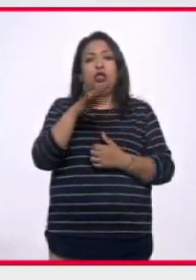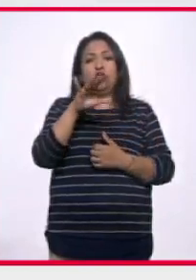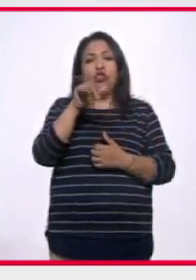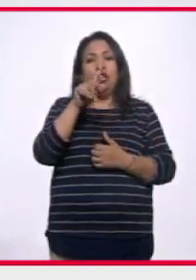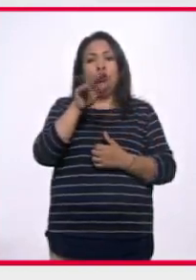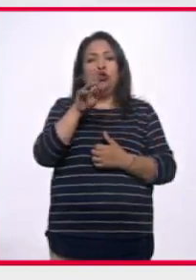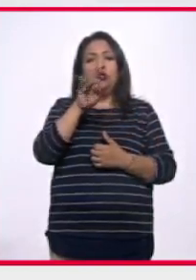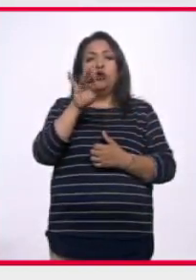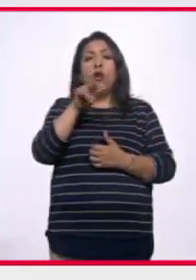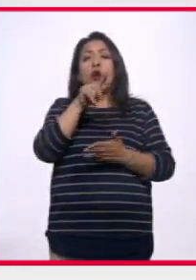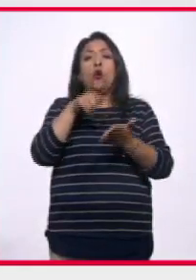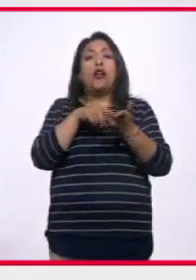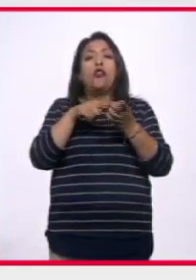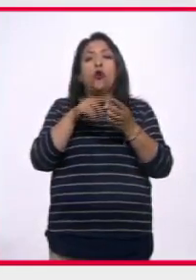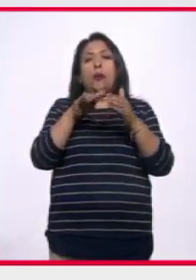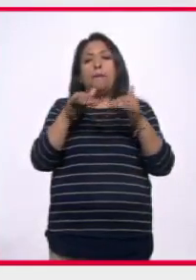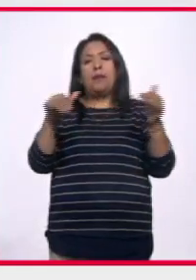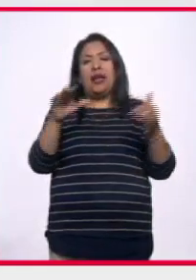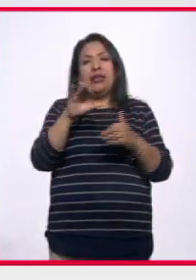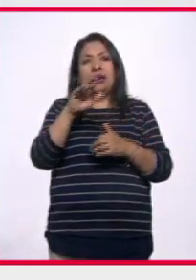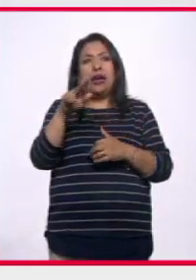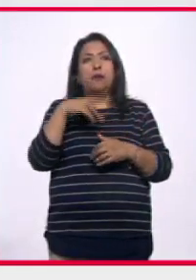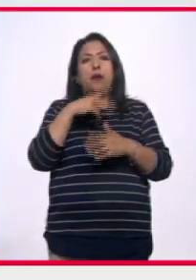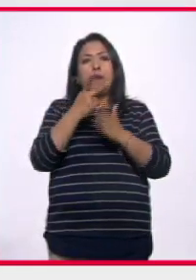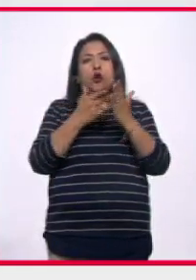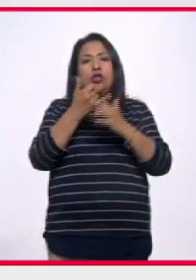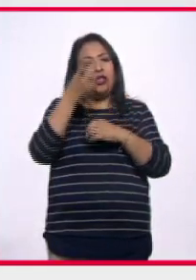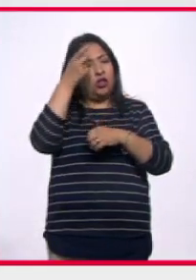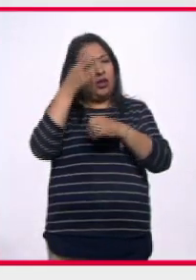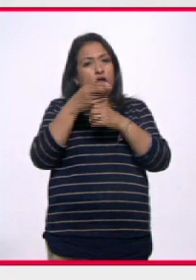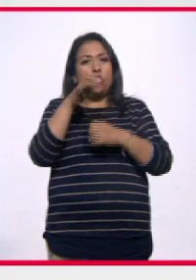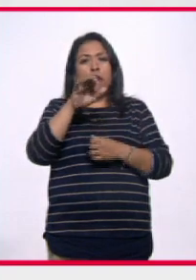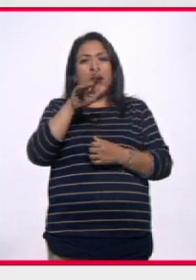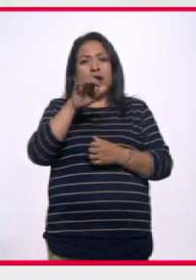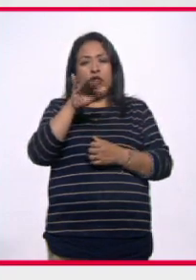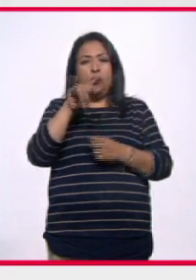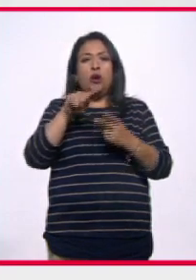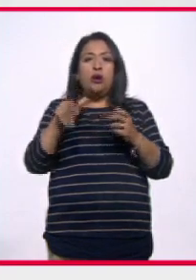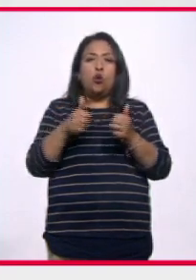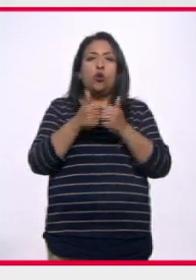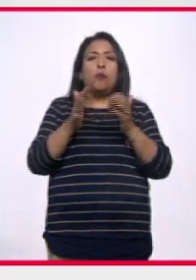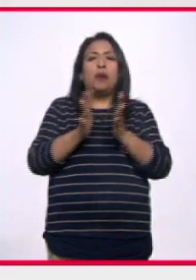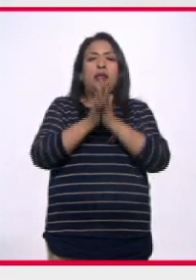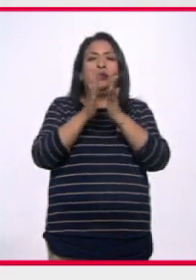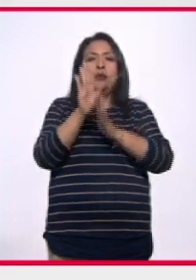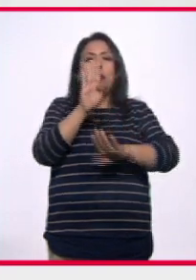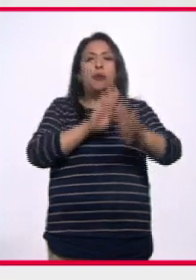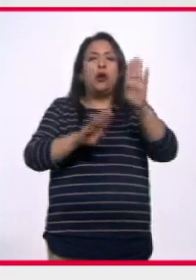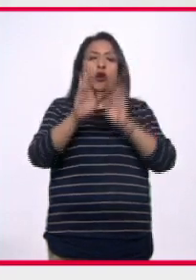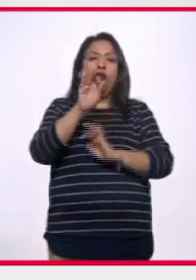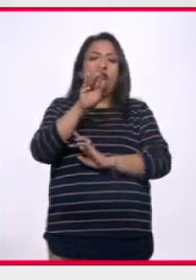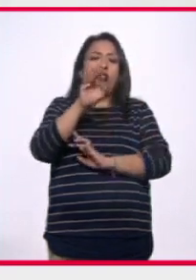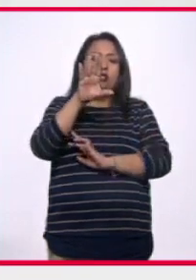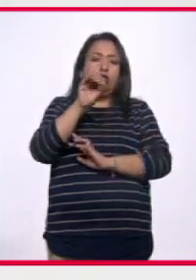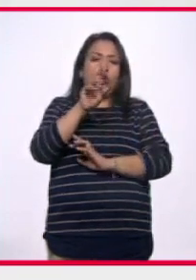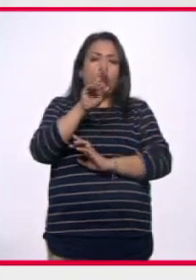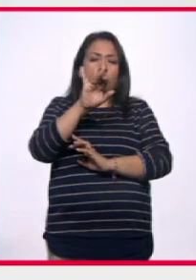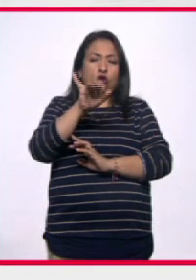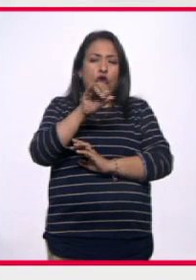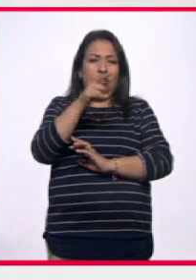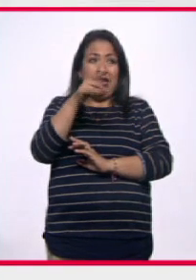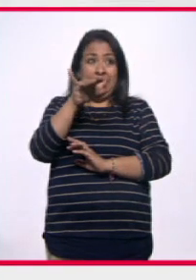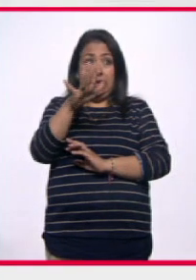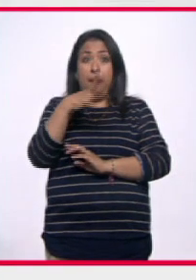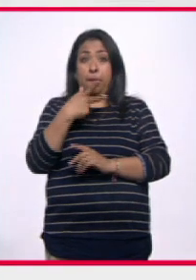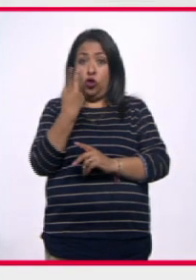de playa del carmen proyecto dirigido por margarito molina en colaboración del biólogo roberto francisco rojo garcía los